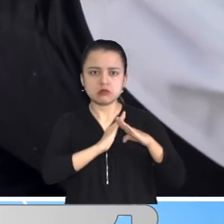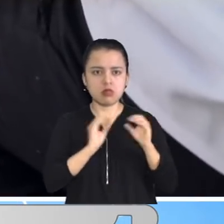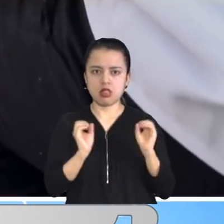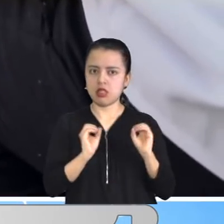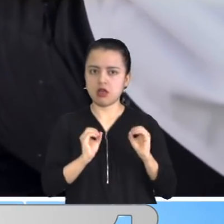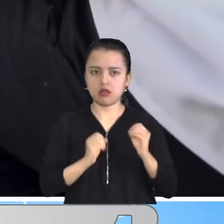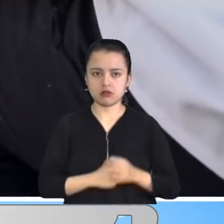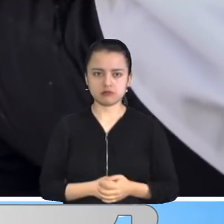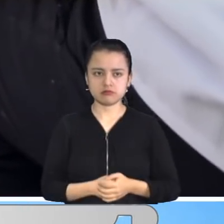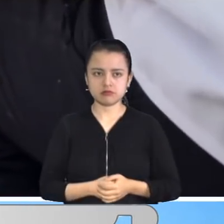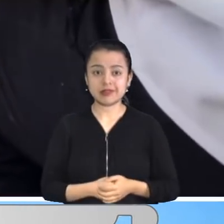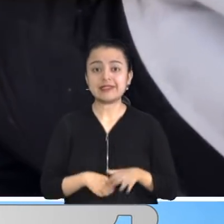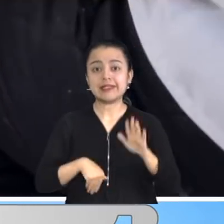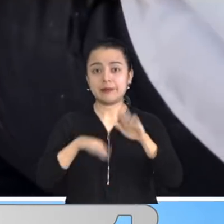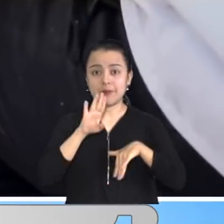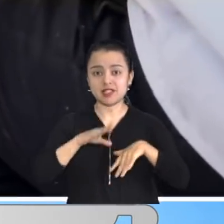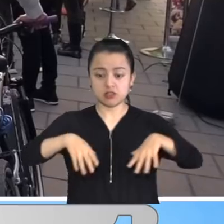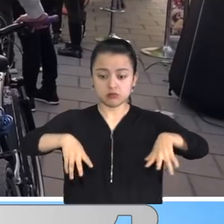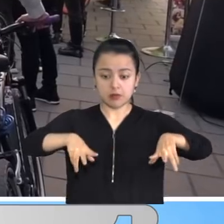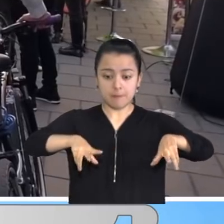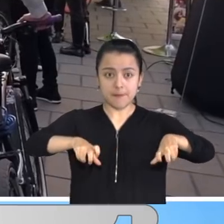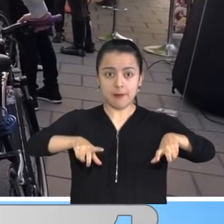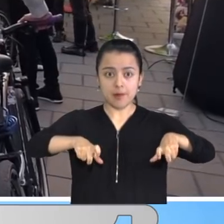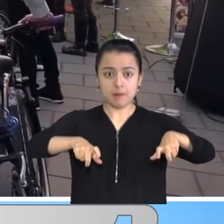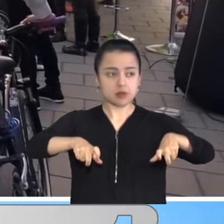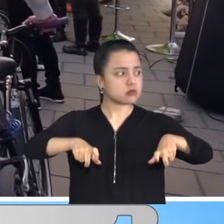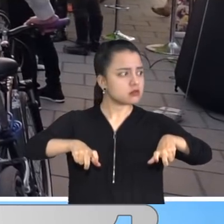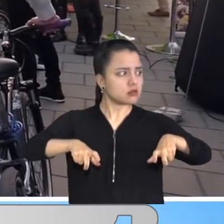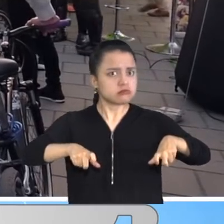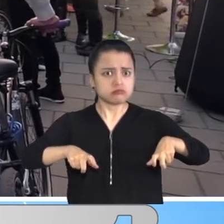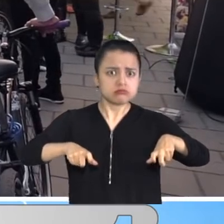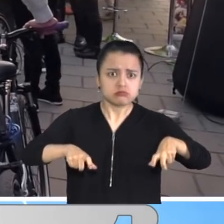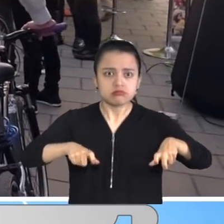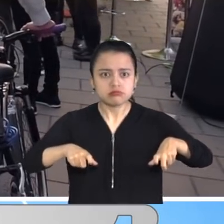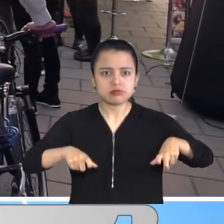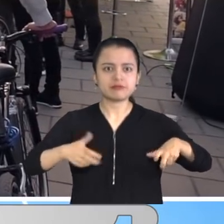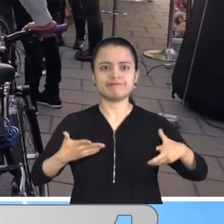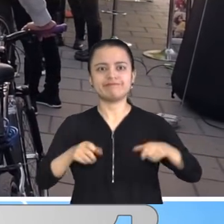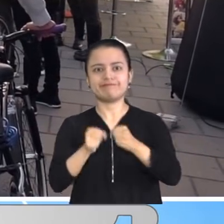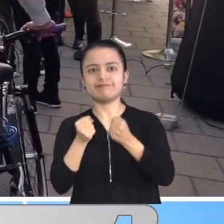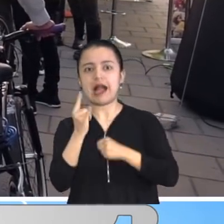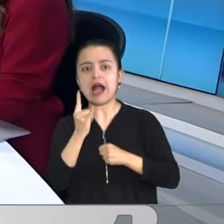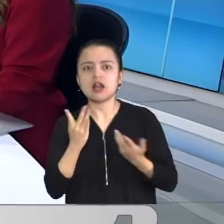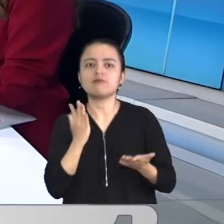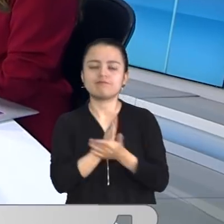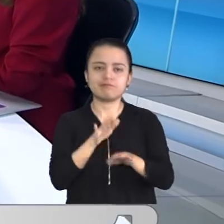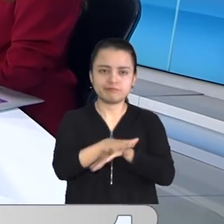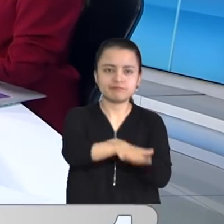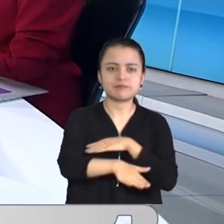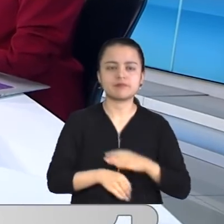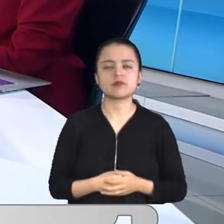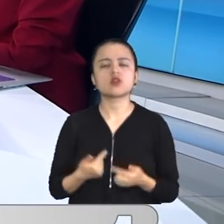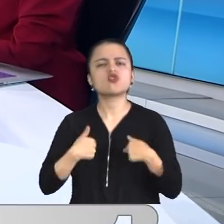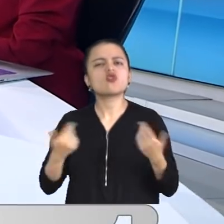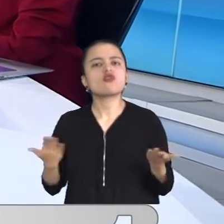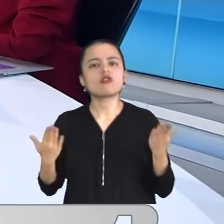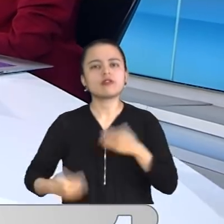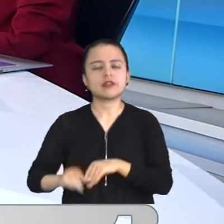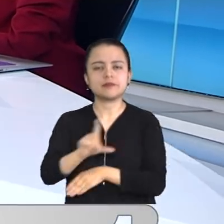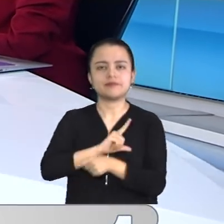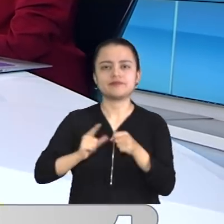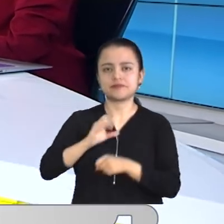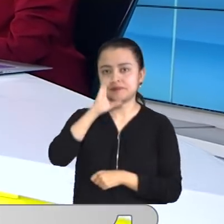hacen revisión a los frenos. Vamos a actualizar estas noticias a las 12 del mediodía. Me despido por ahora de Chapinero, la localidad de